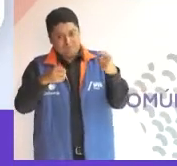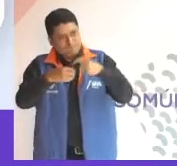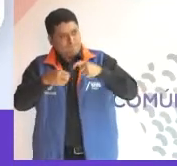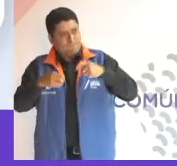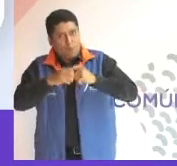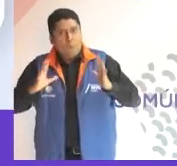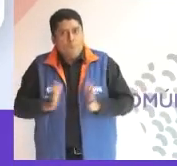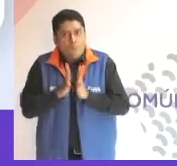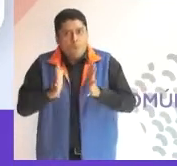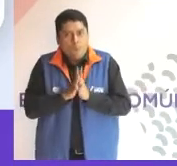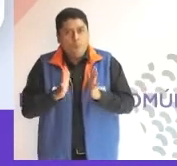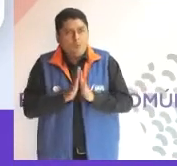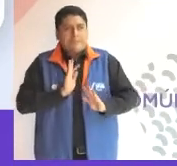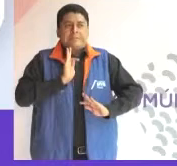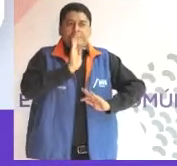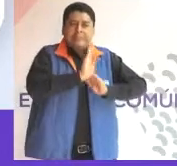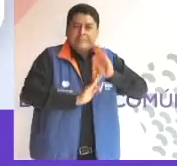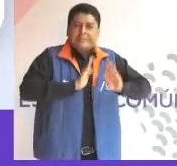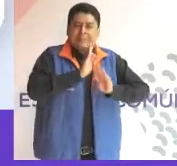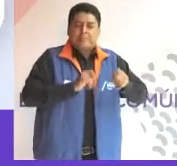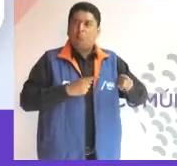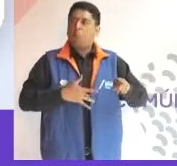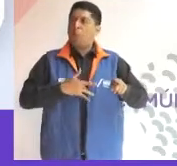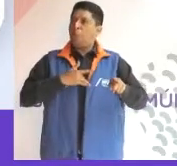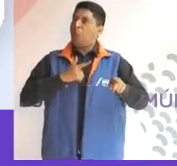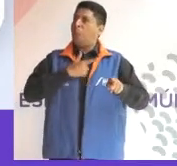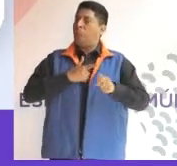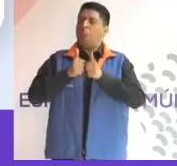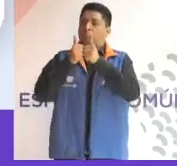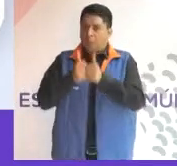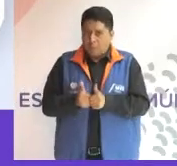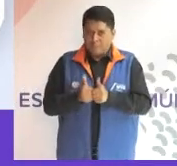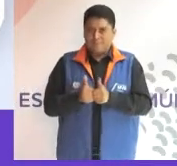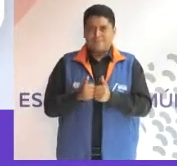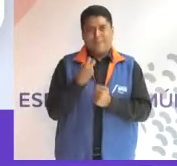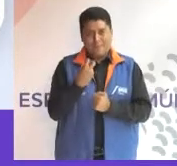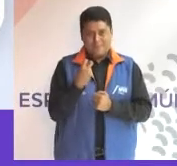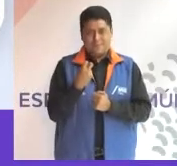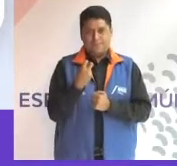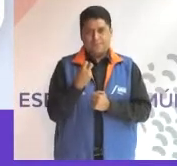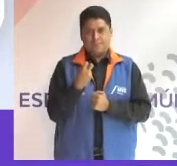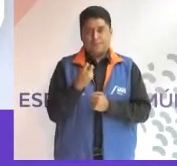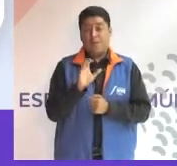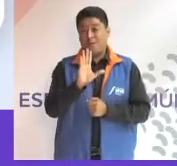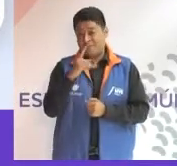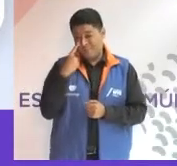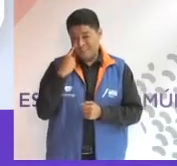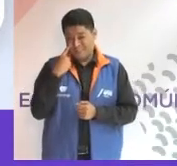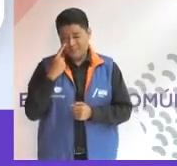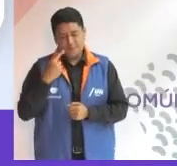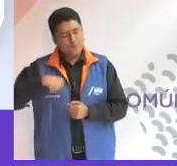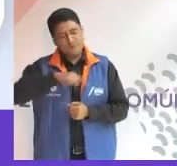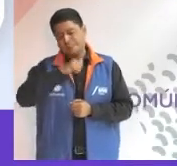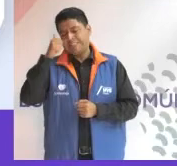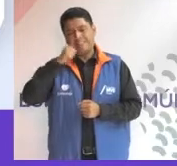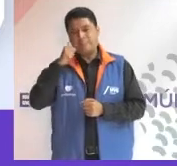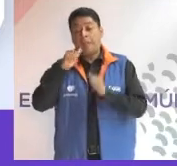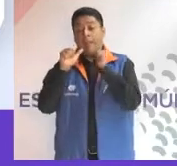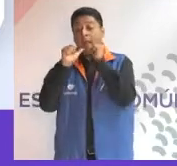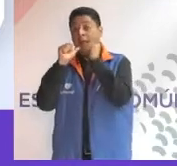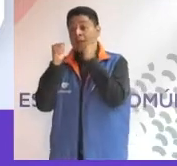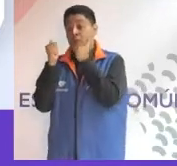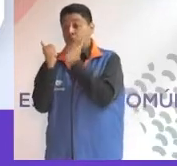a Emilio en la conversatoria anterior, todo lo quieren ligar a política. Las organizaciones hacemos nuestra chamba. La política era